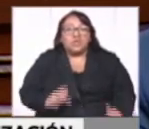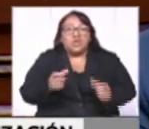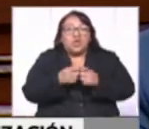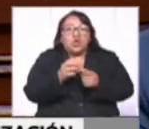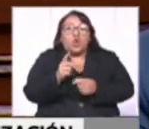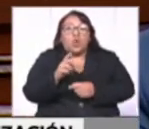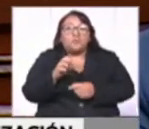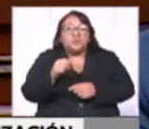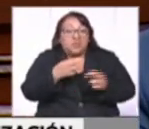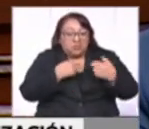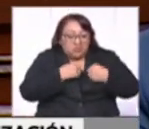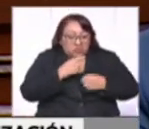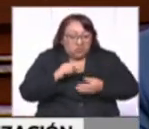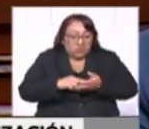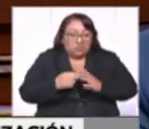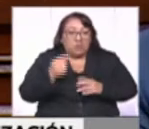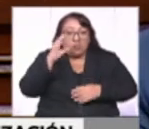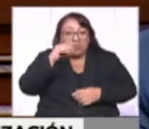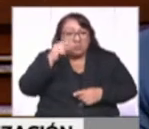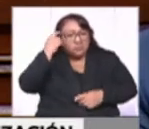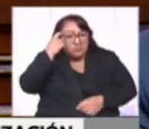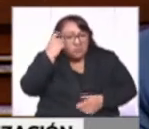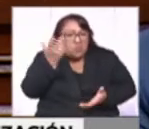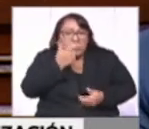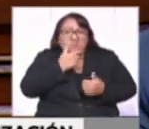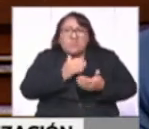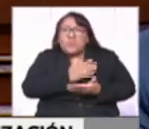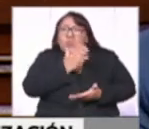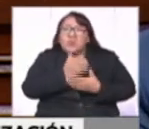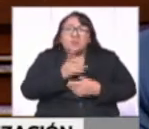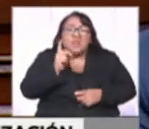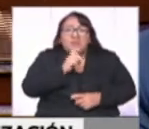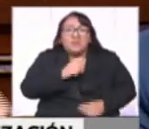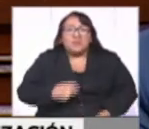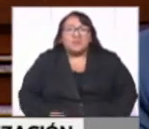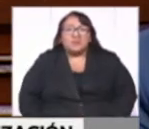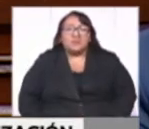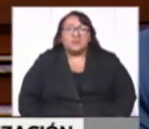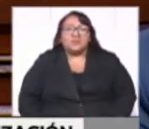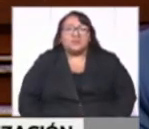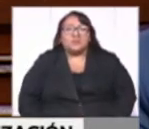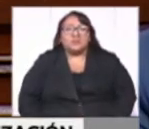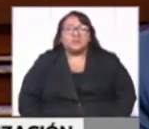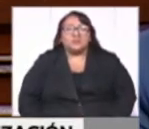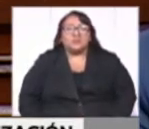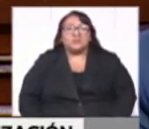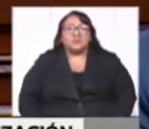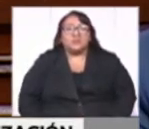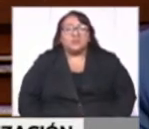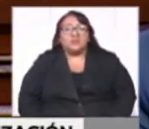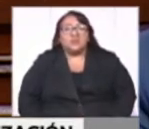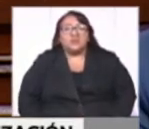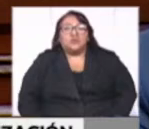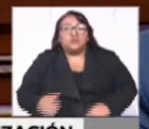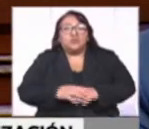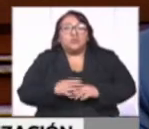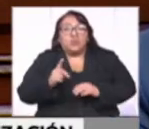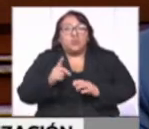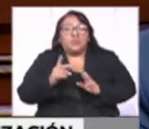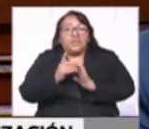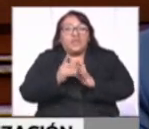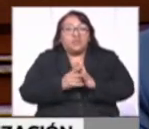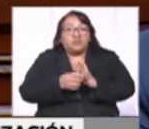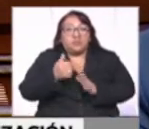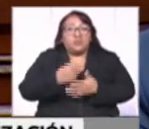comisionados, sino únicamente busca solucionar un problema muy concreto generado por una disposición legal contenida en un decreto supremo